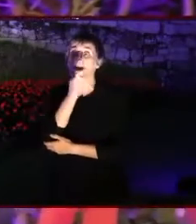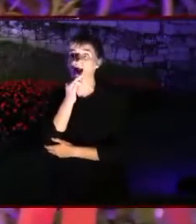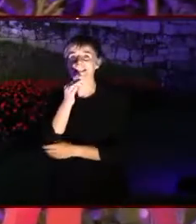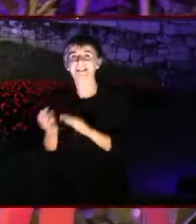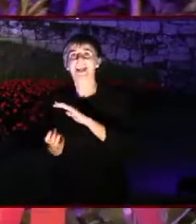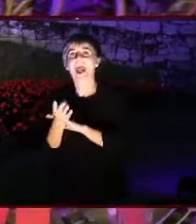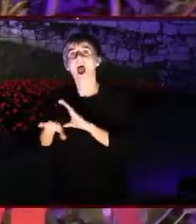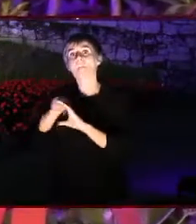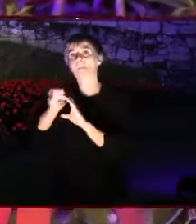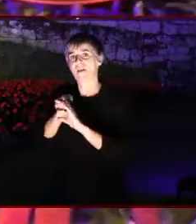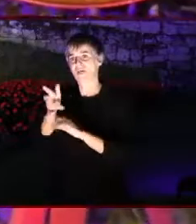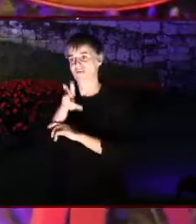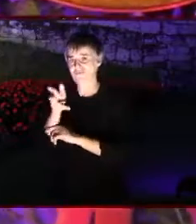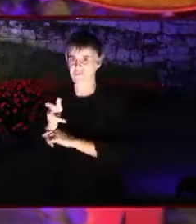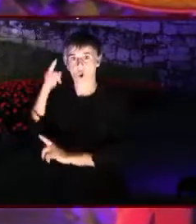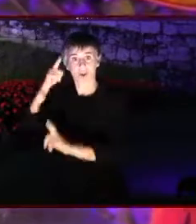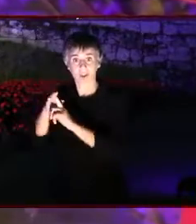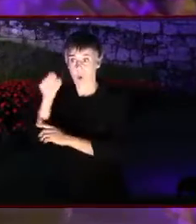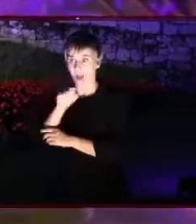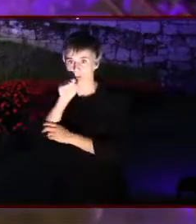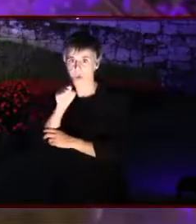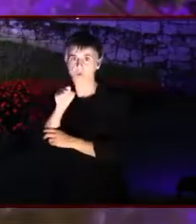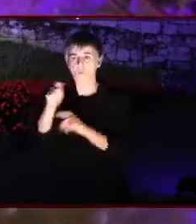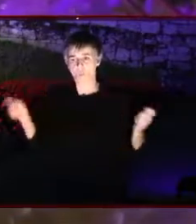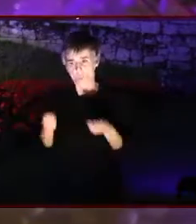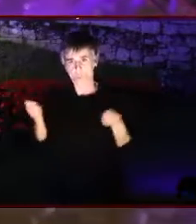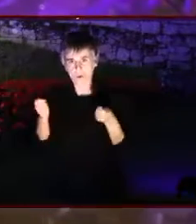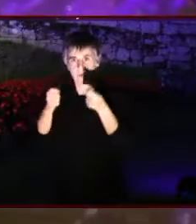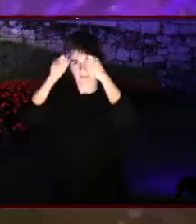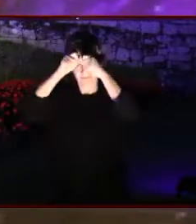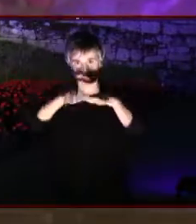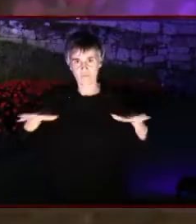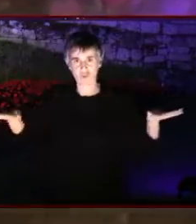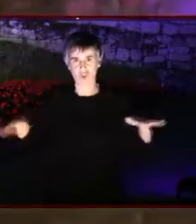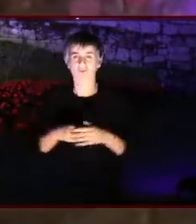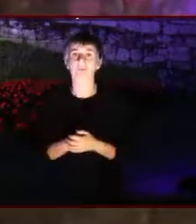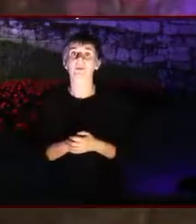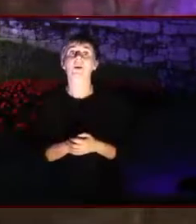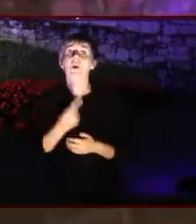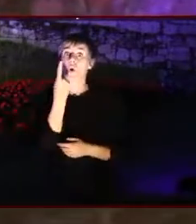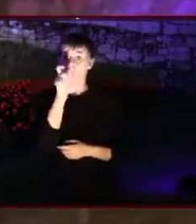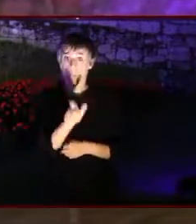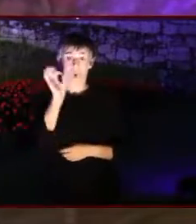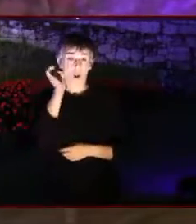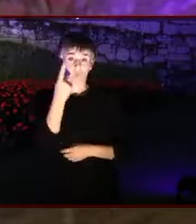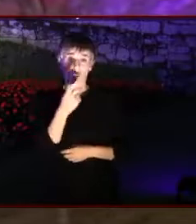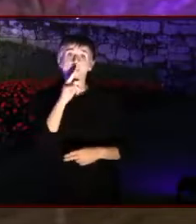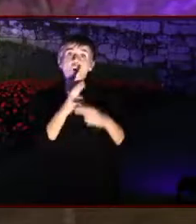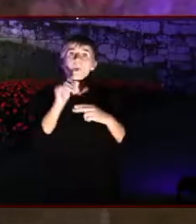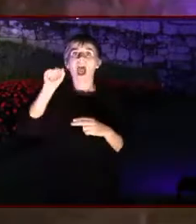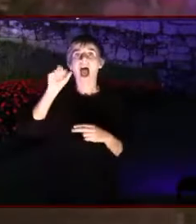lanzar a súa canción. Unha destas rapazas é Aroa. É de Vigo e ten 19